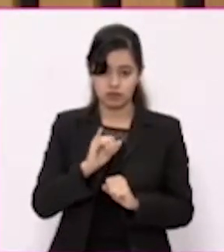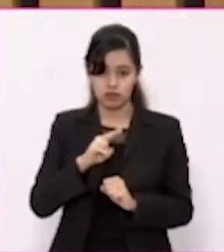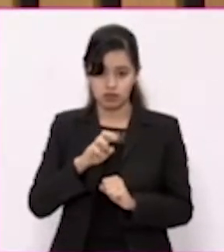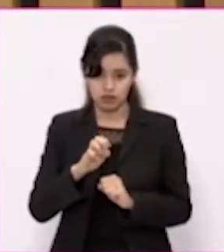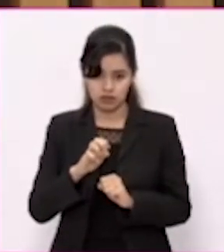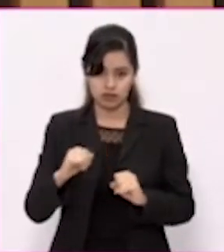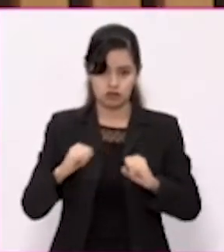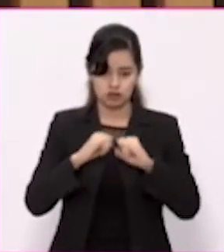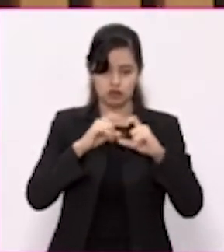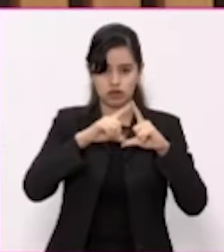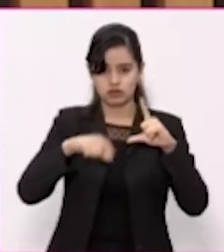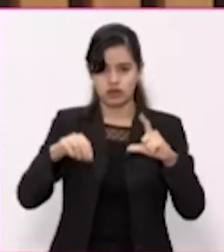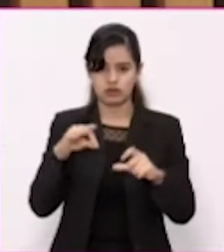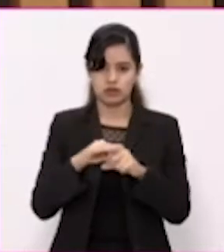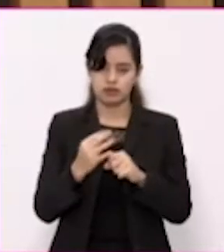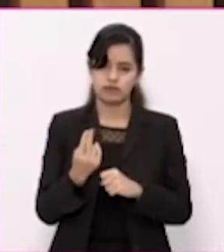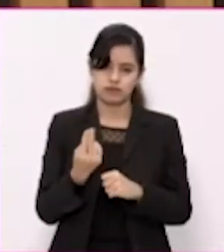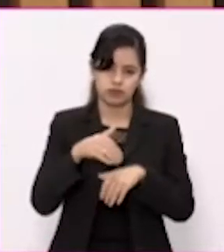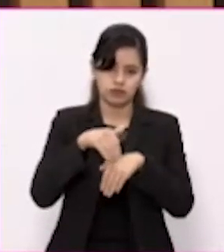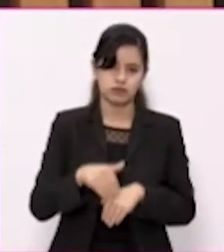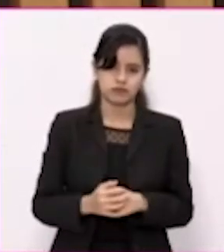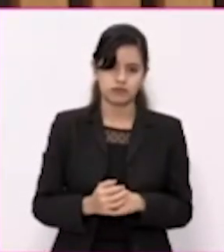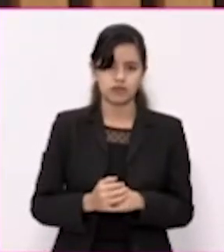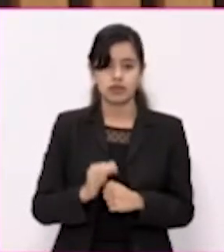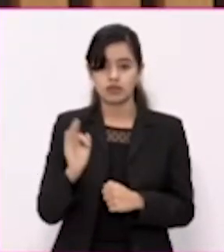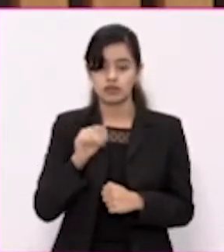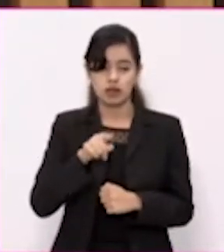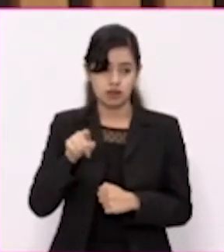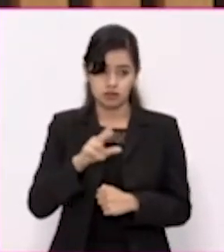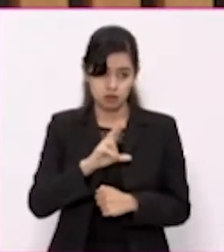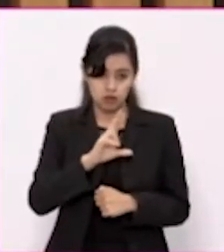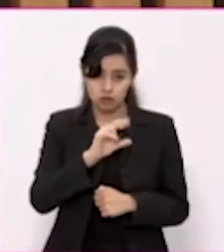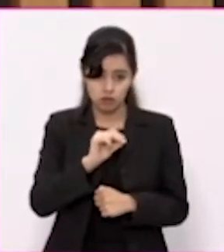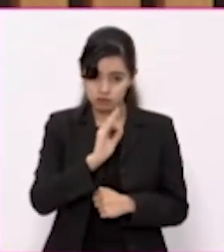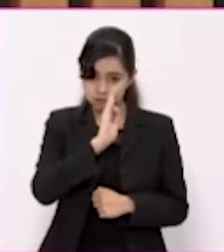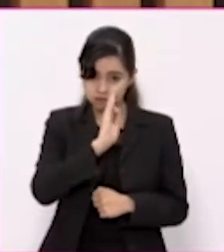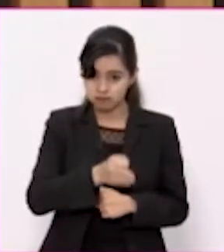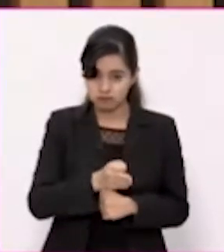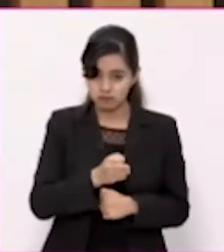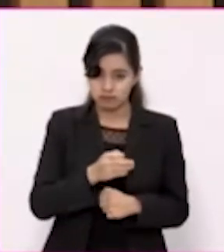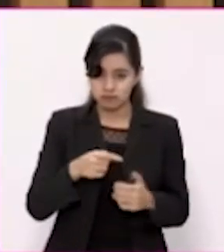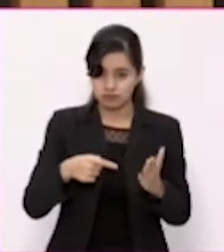Instituto Nacional Electoral. De no aceptar esta